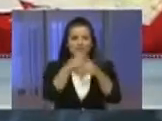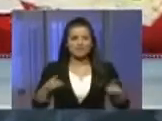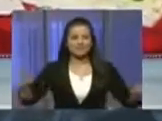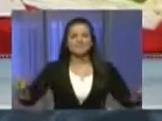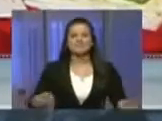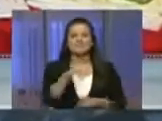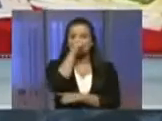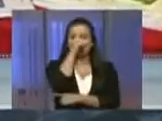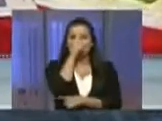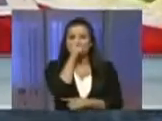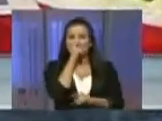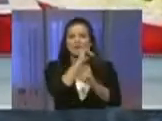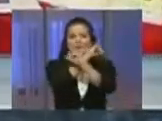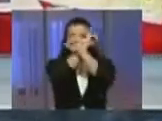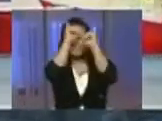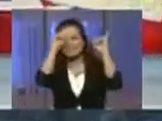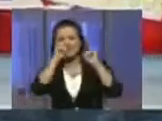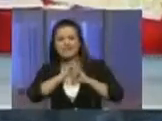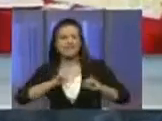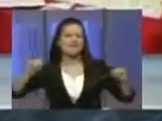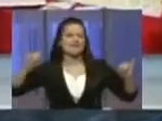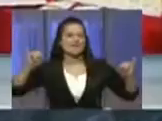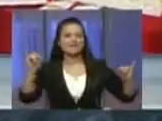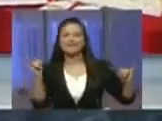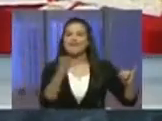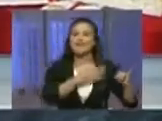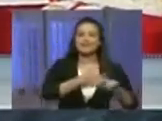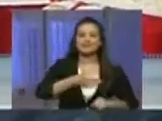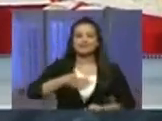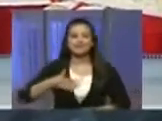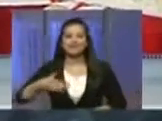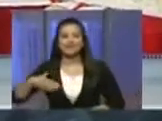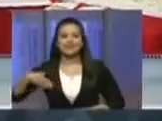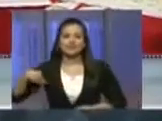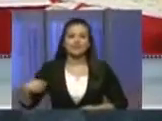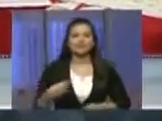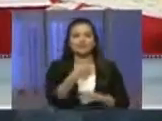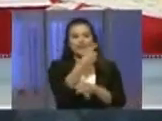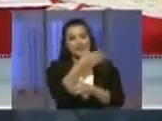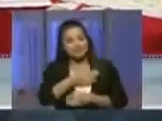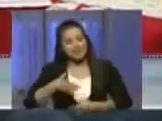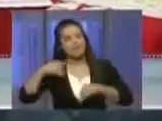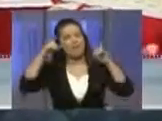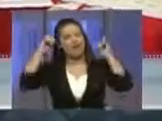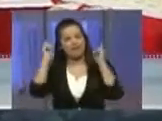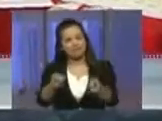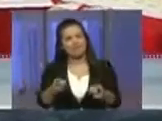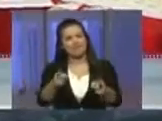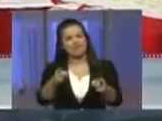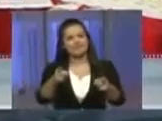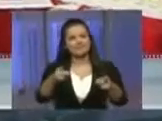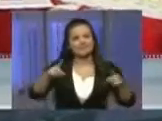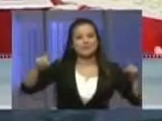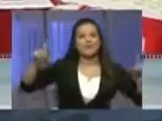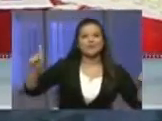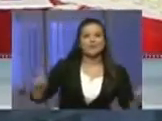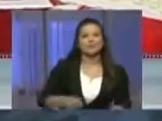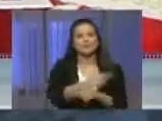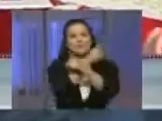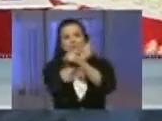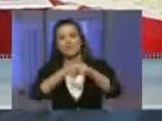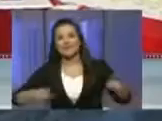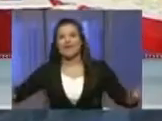cumpleaños feliz te deseamos aquí